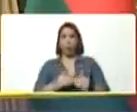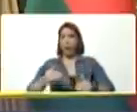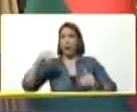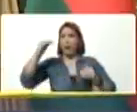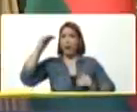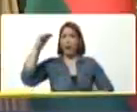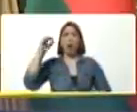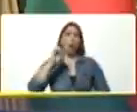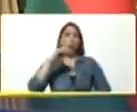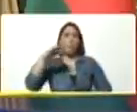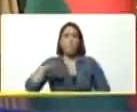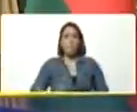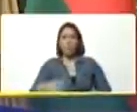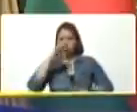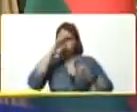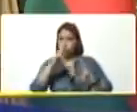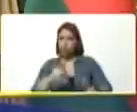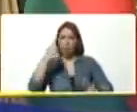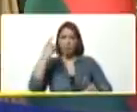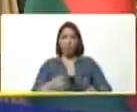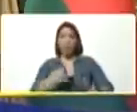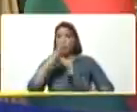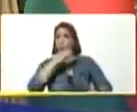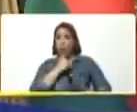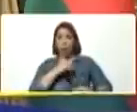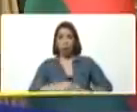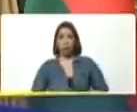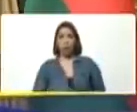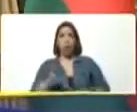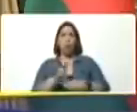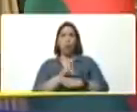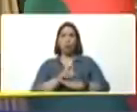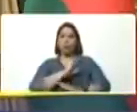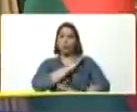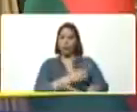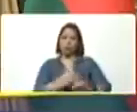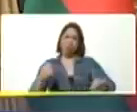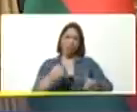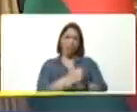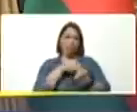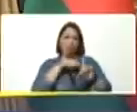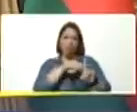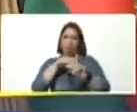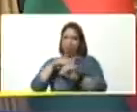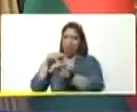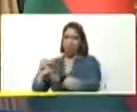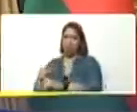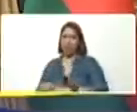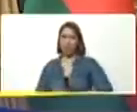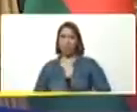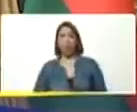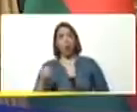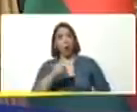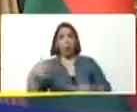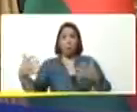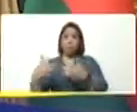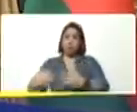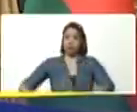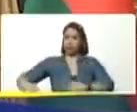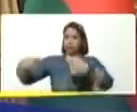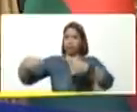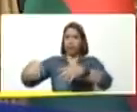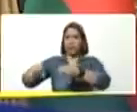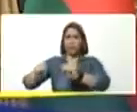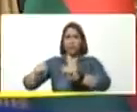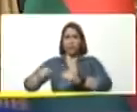respetados, donde no haya el uso de la fuerza, ni la amenaza del uso de la fuerza, ni la guerra